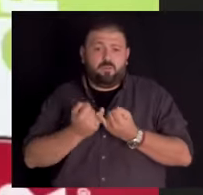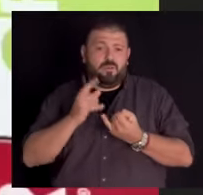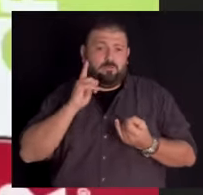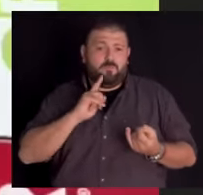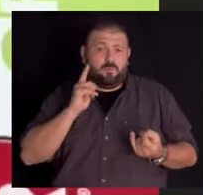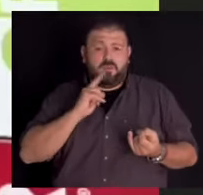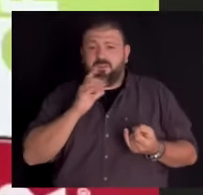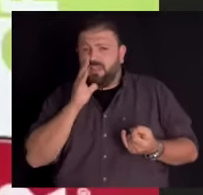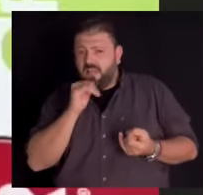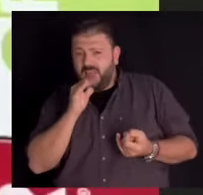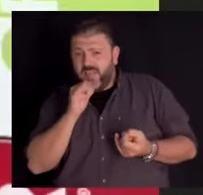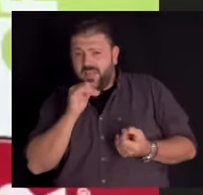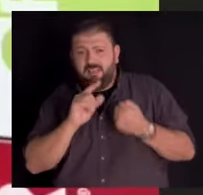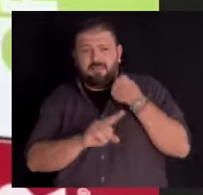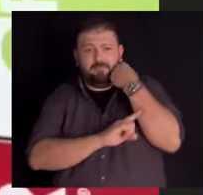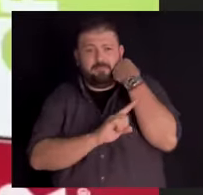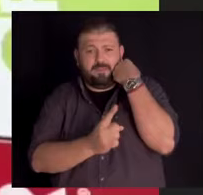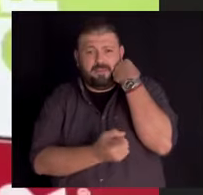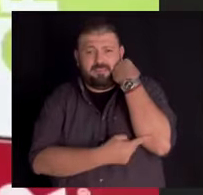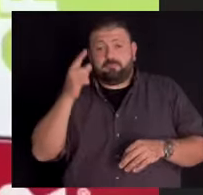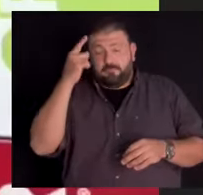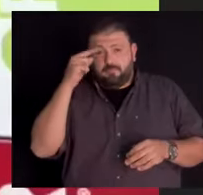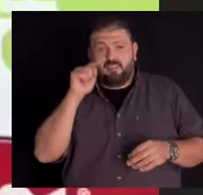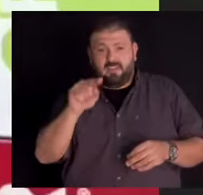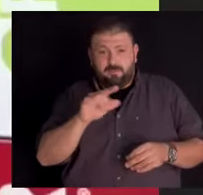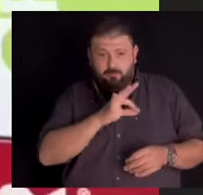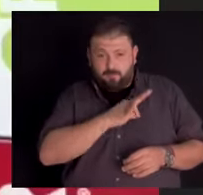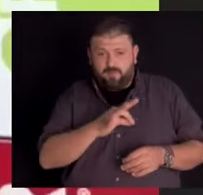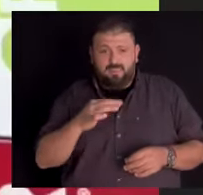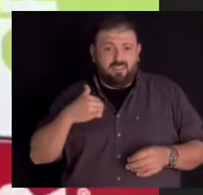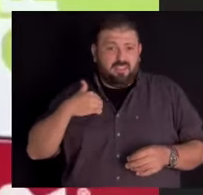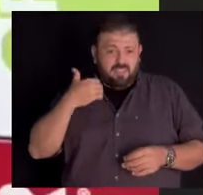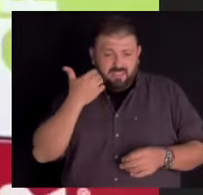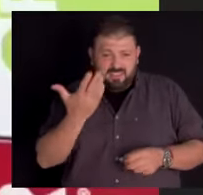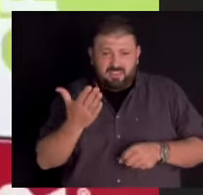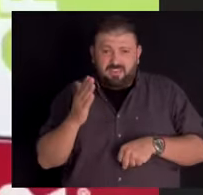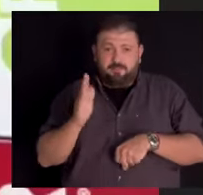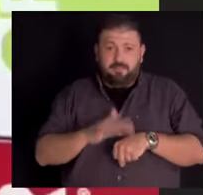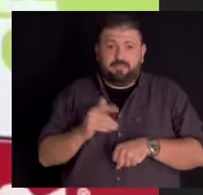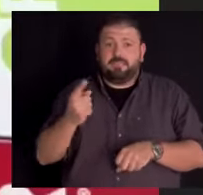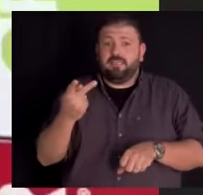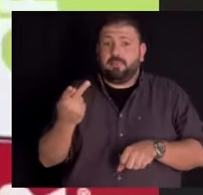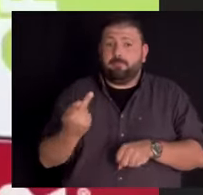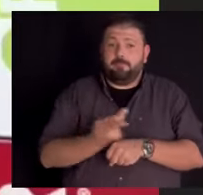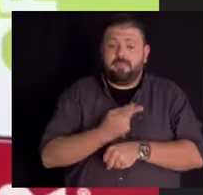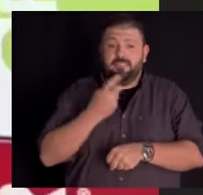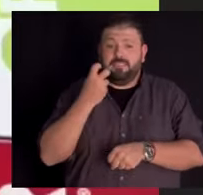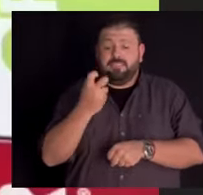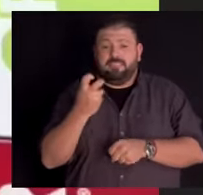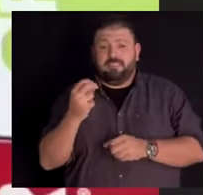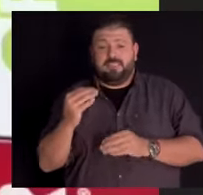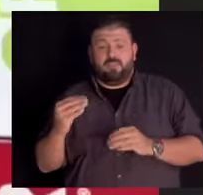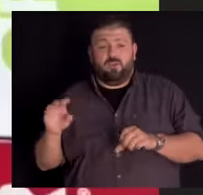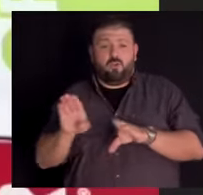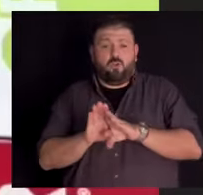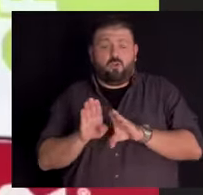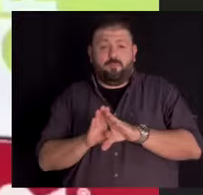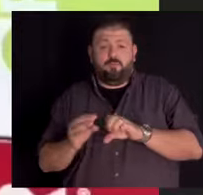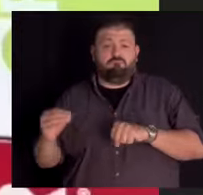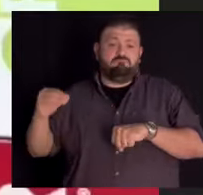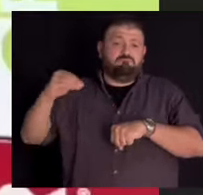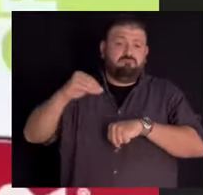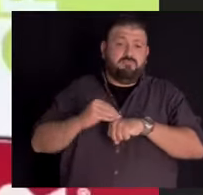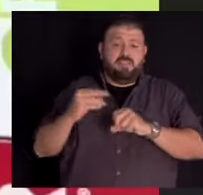puede embarazarse, entonces vas a tener casos de infertilidad. Entonces, ¿qué pasa? Metes un nivel de energía a 5, tu problema es